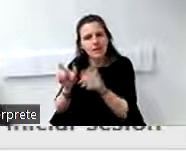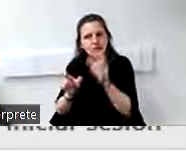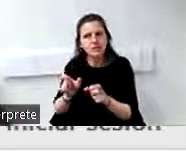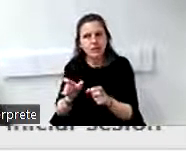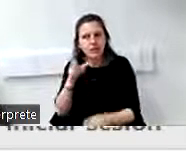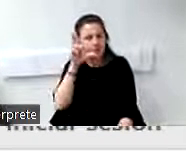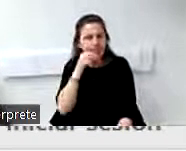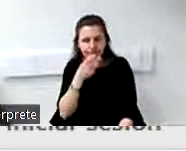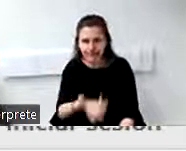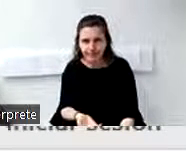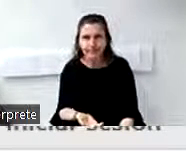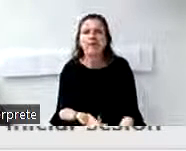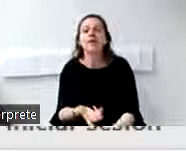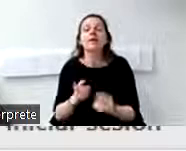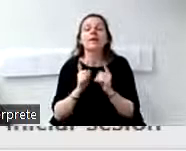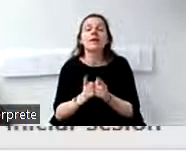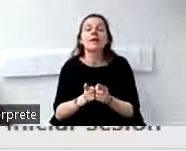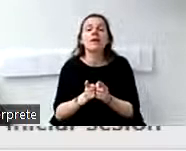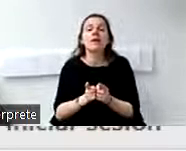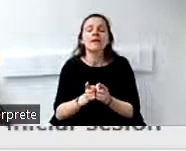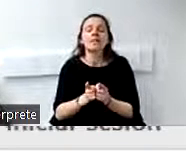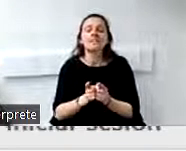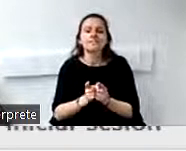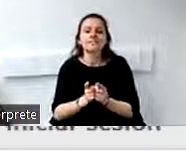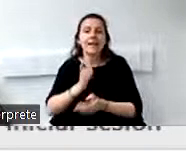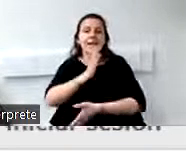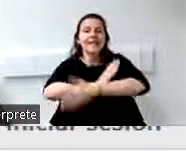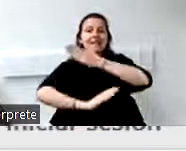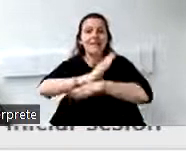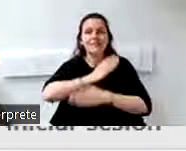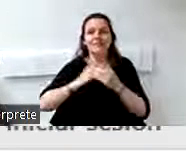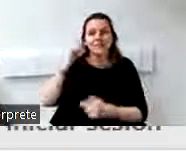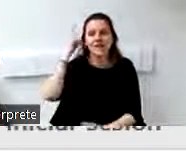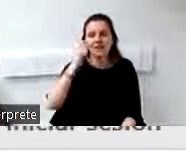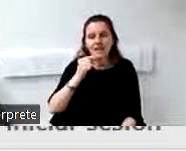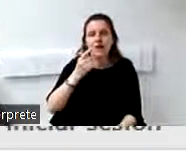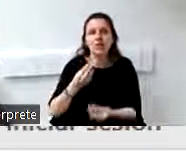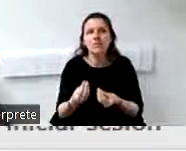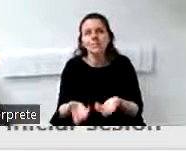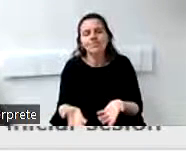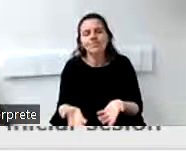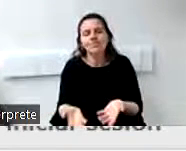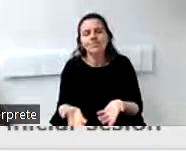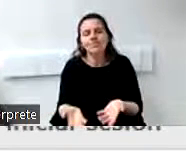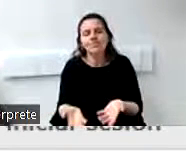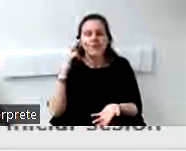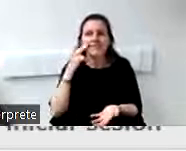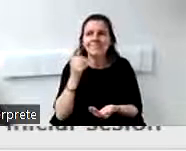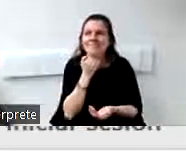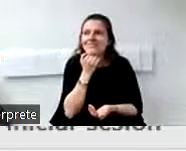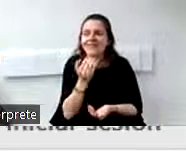Con la discapacidad intelectual, generalmente hay mucho de no saber cómo